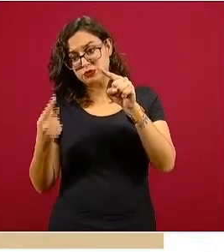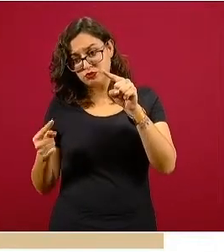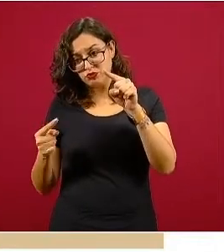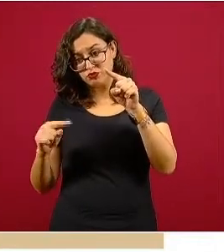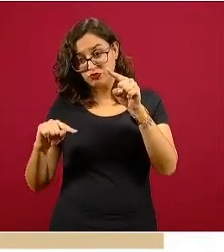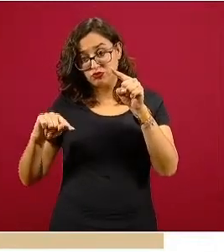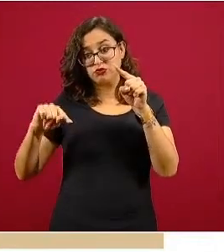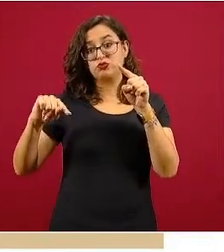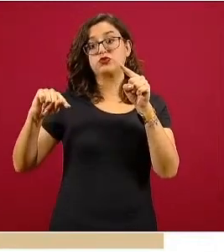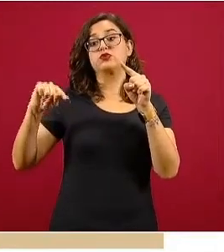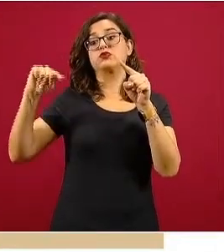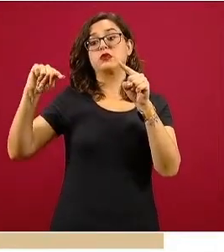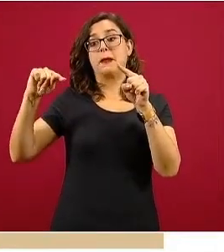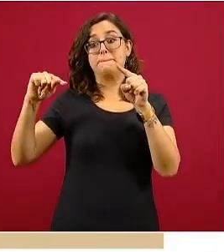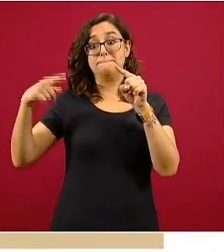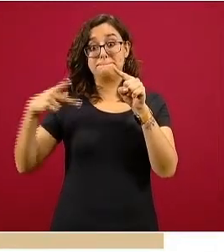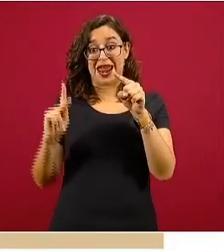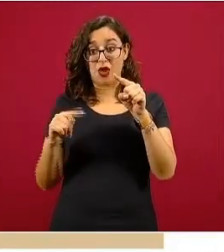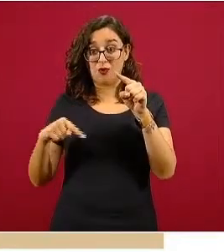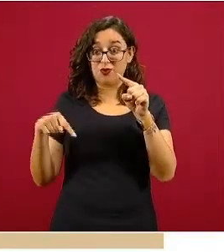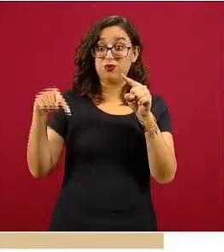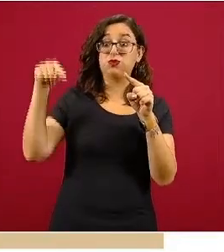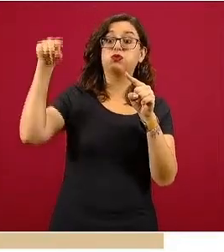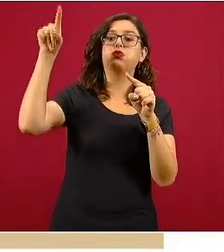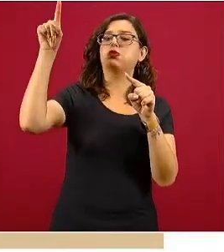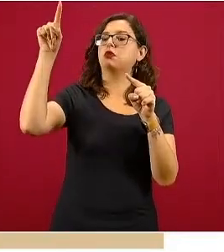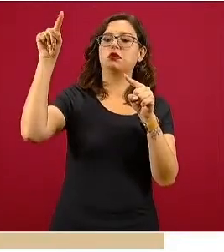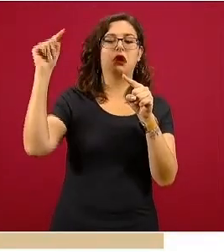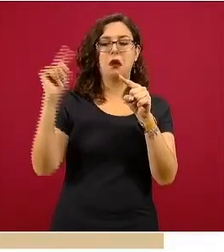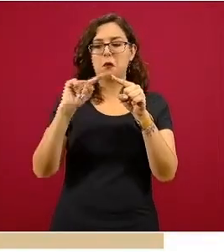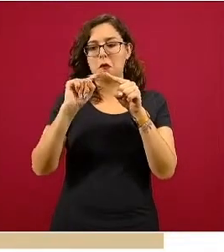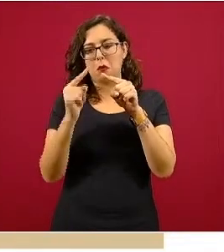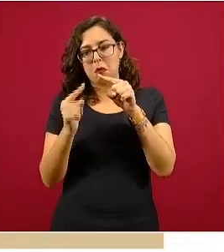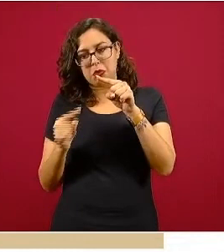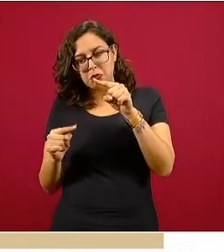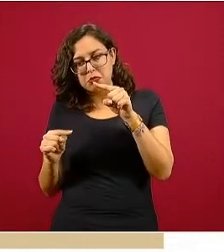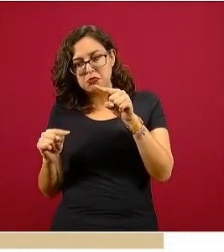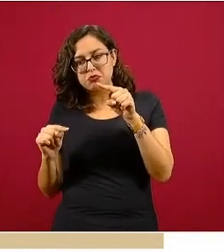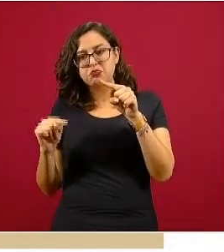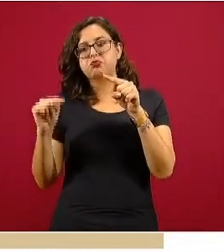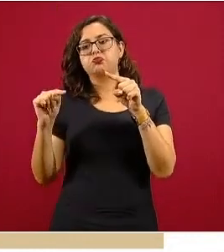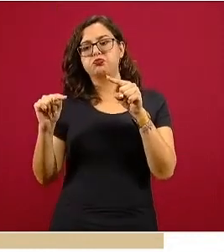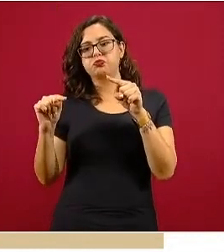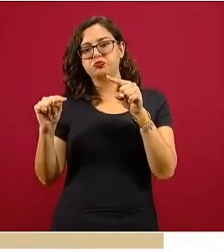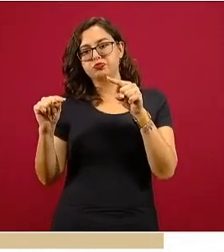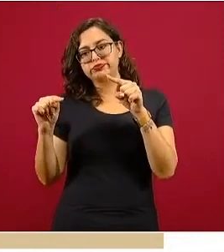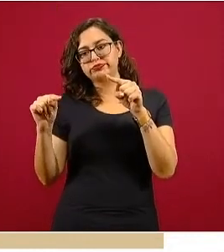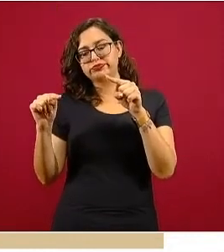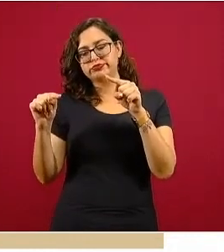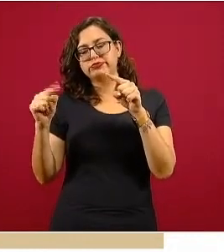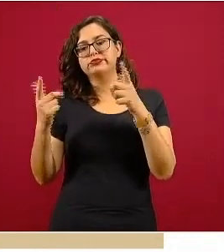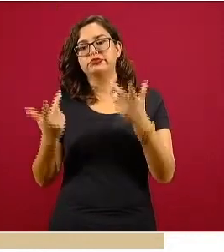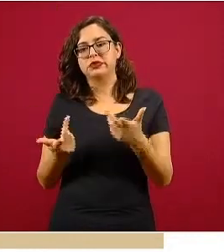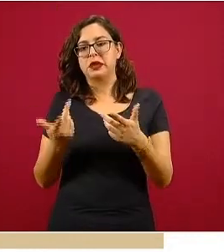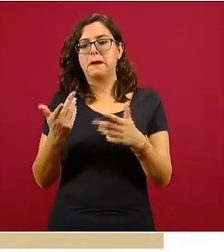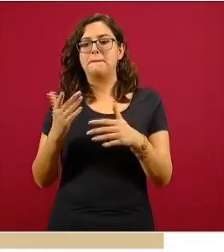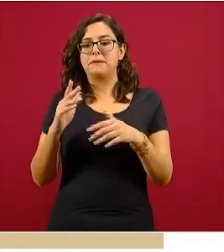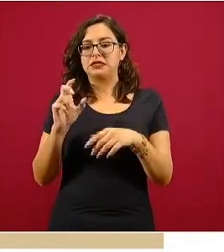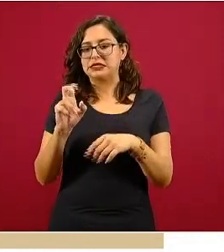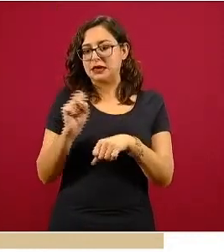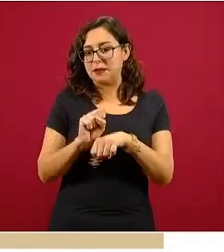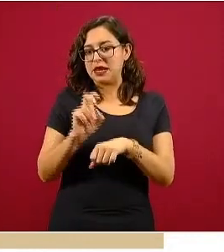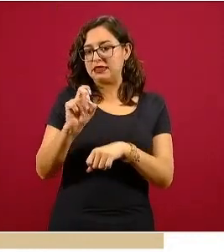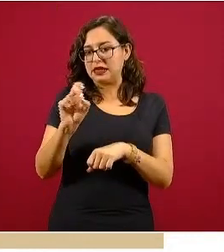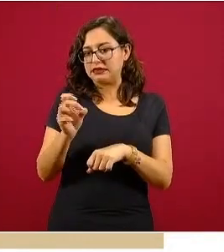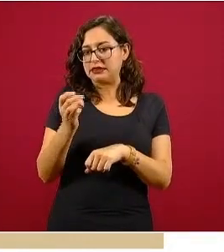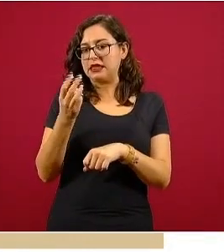onda, pero que esta onda no llega a subir como lo hicieron en la primera, en la semana 29 y 30, sino que en la 33 ya se